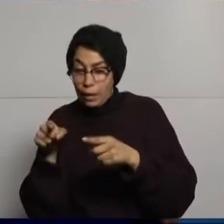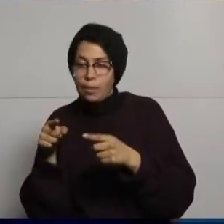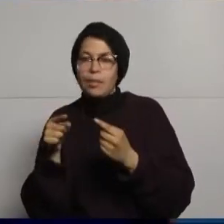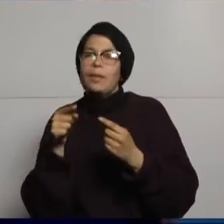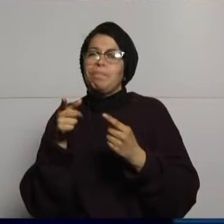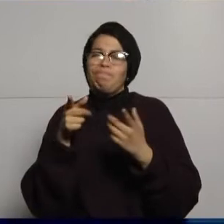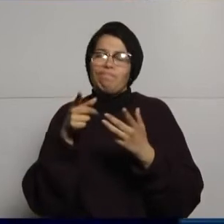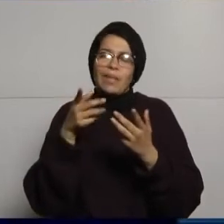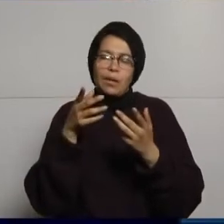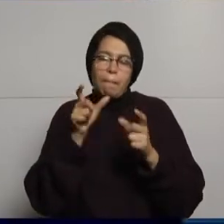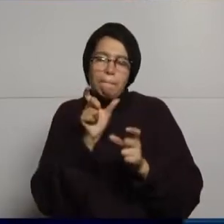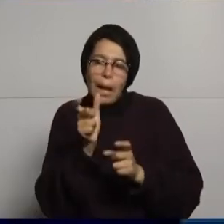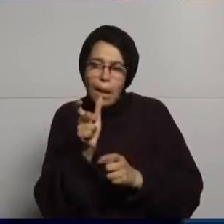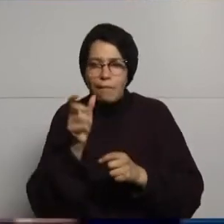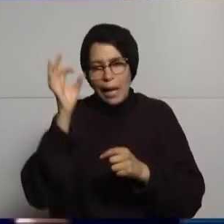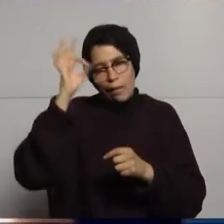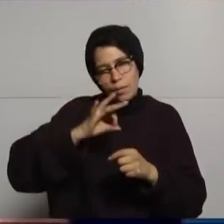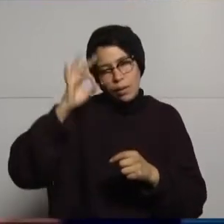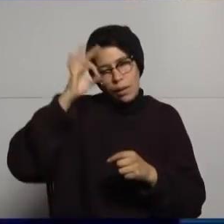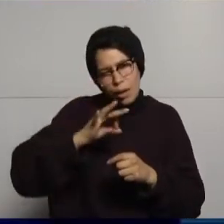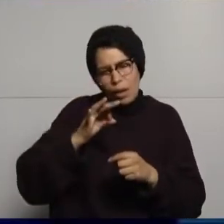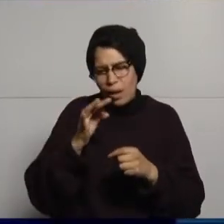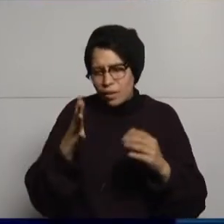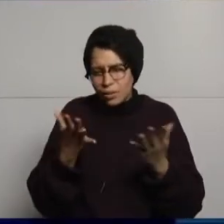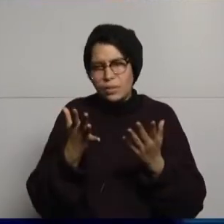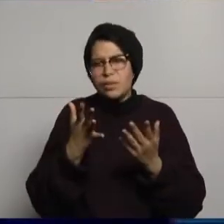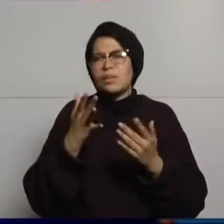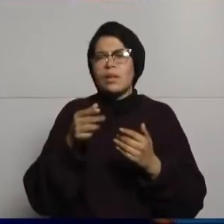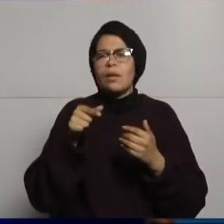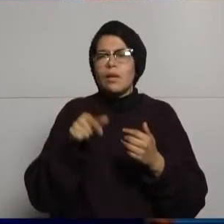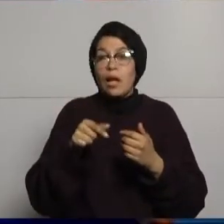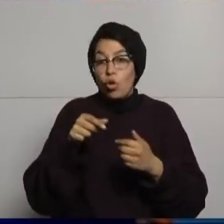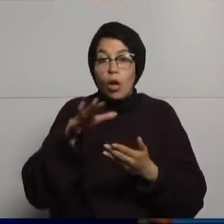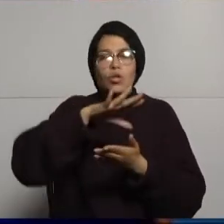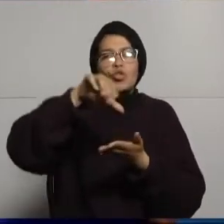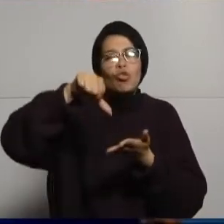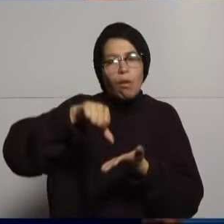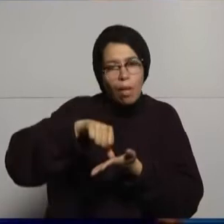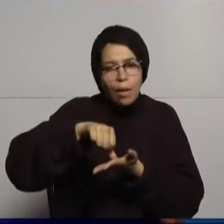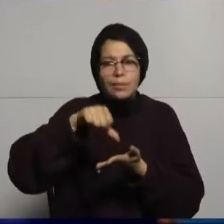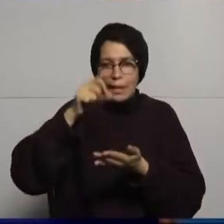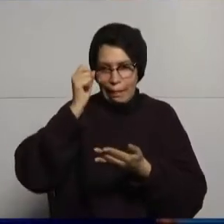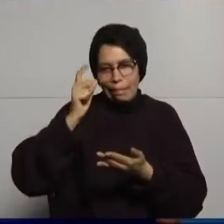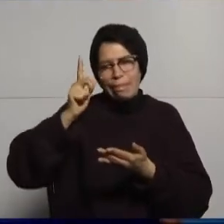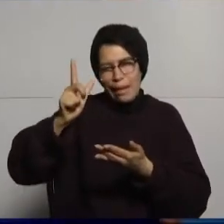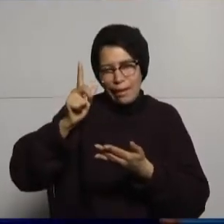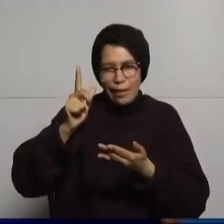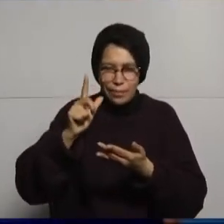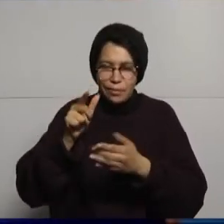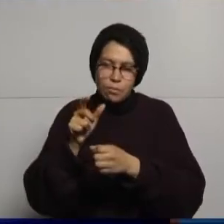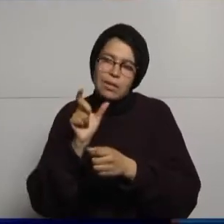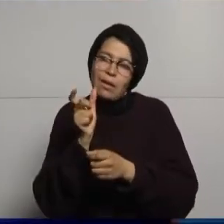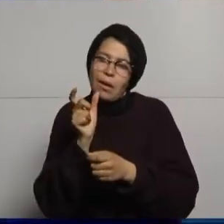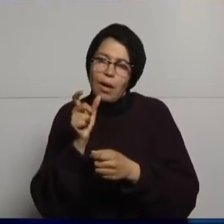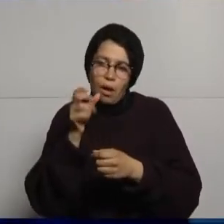City. Entonces, yo digo, ¿por qué en vez de Smart Cities, de ciudades inteligentes, no pasamos a las Smart Societies, a las sociedades